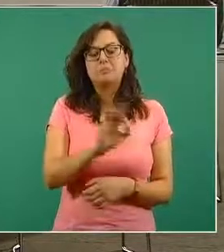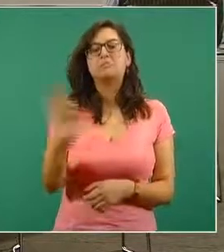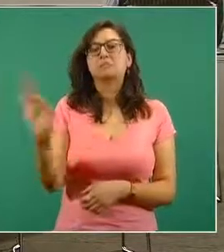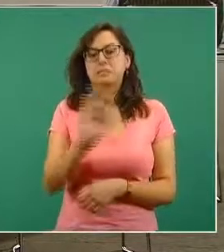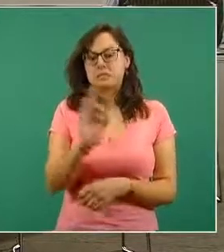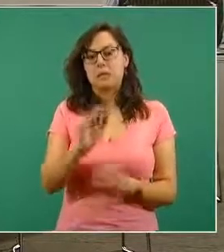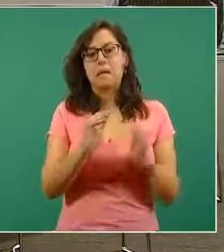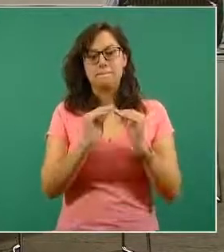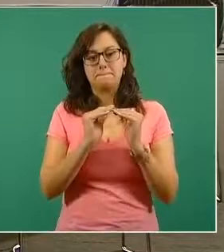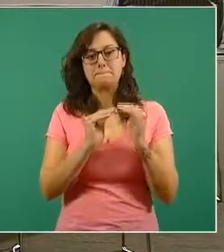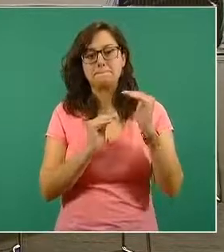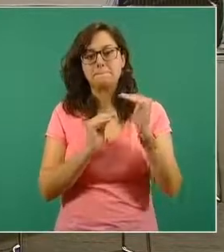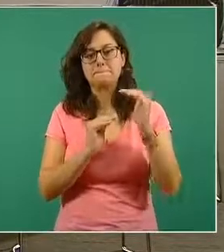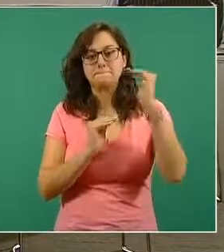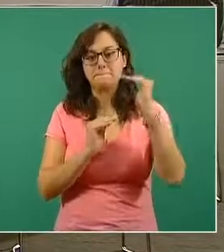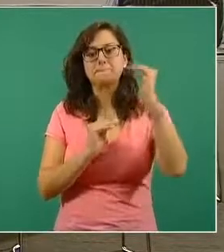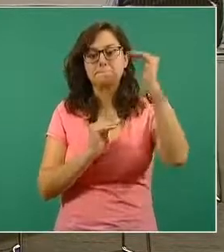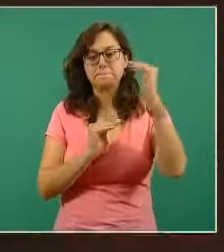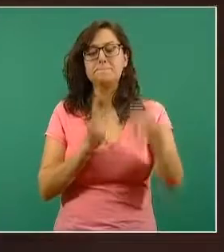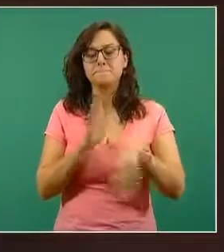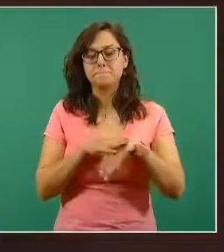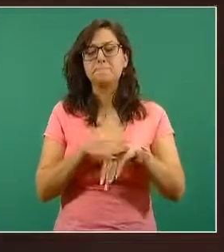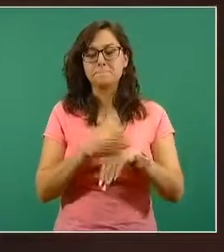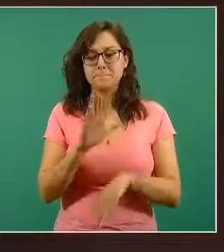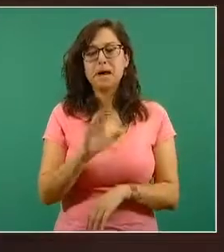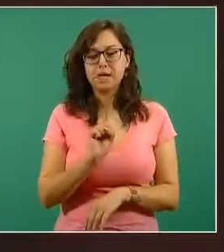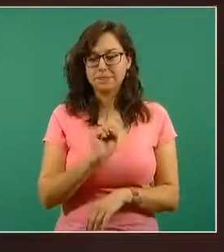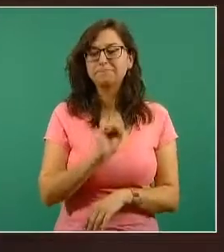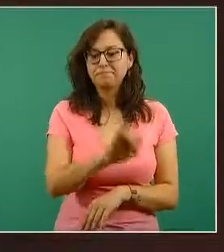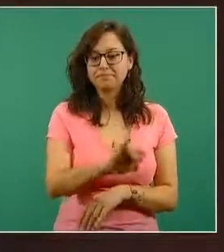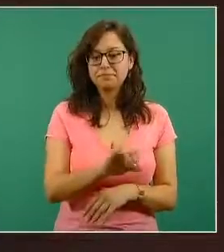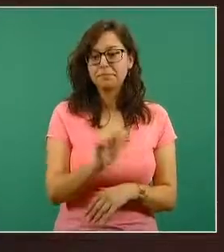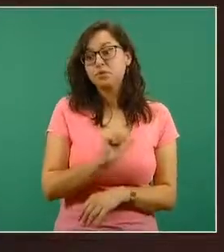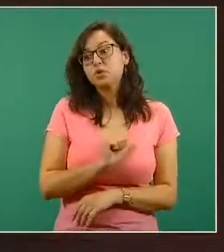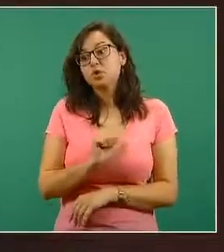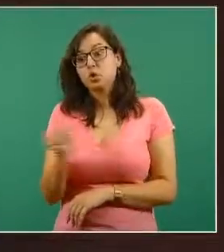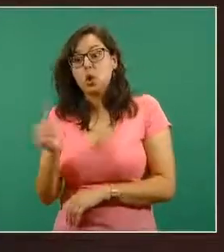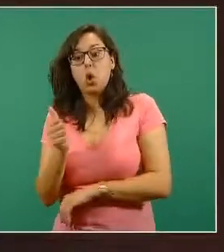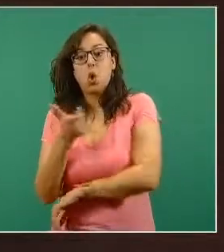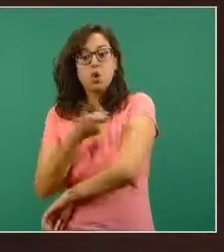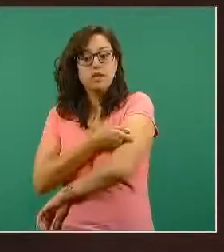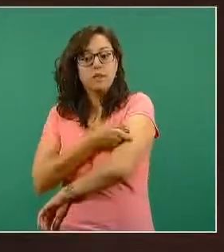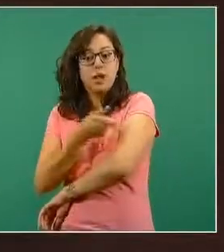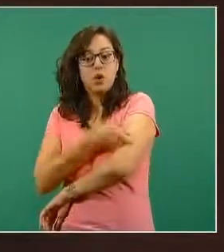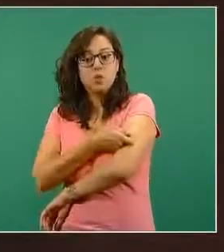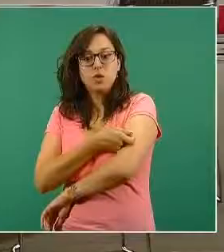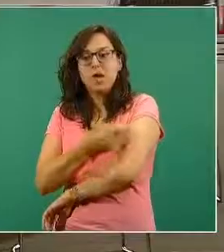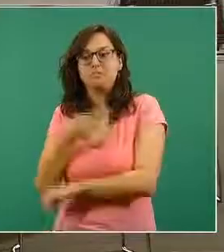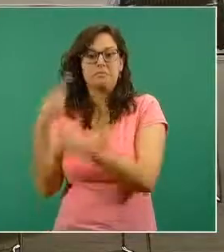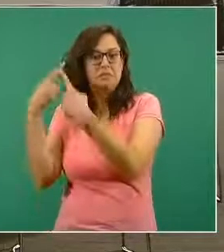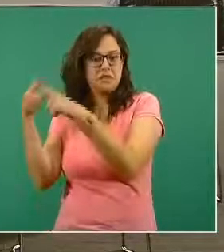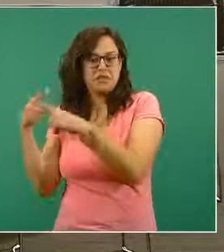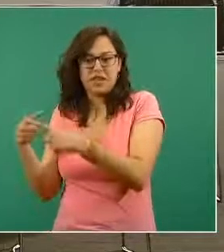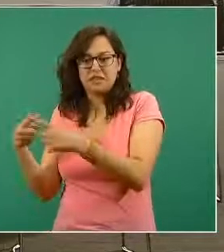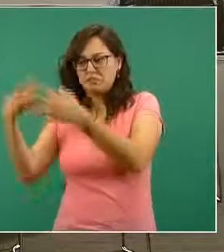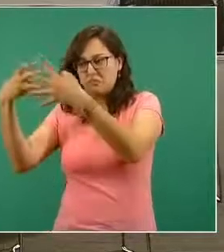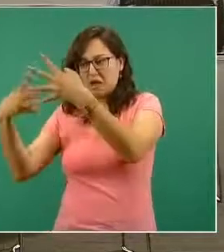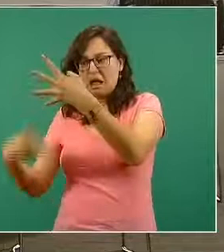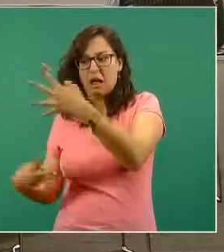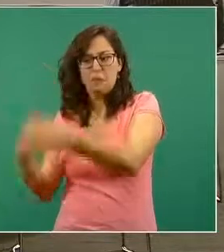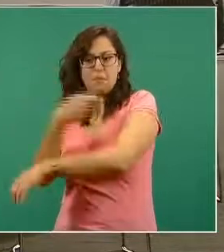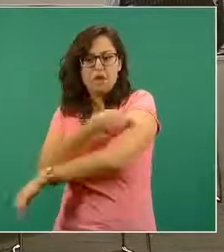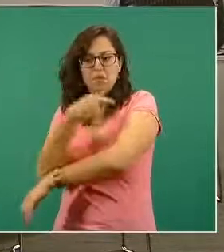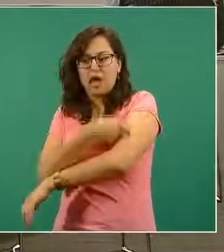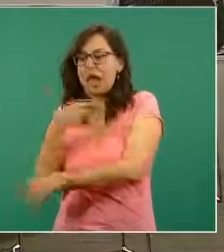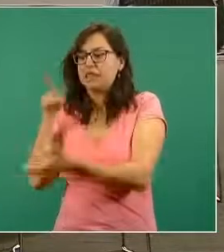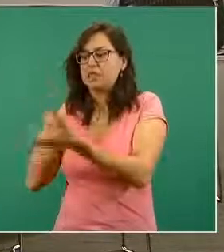emergencia. Sí son más que lo que se observa en el Programa Universal de Vacunación, pero